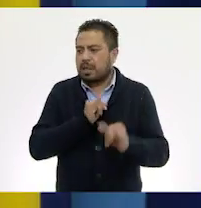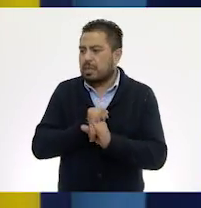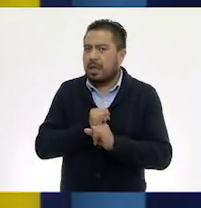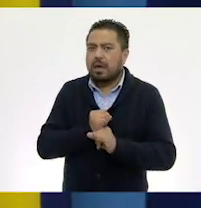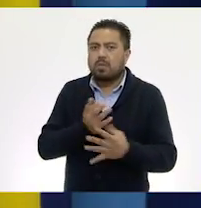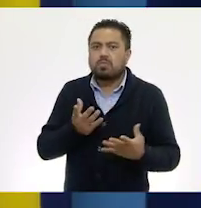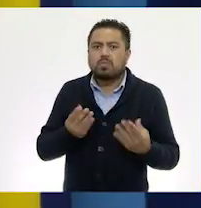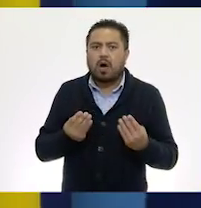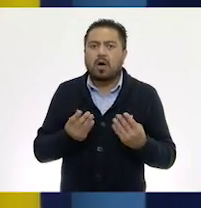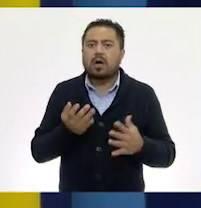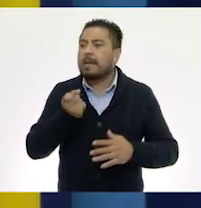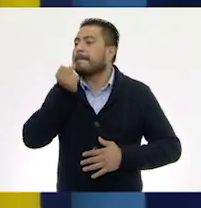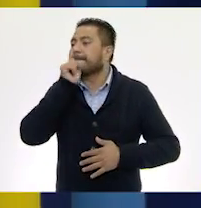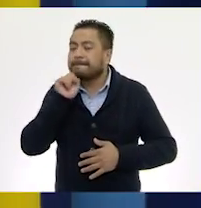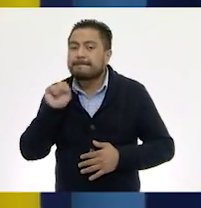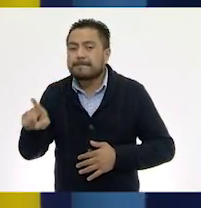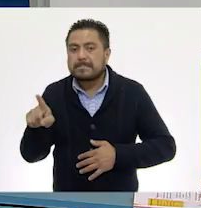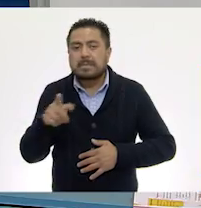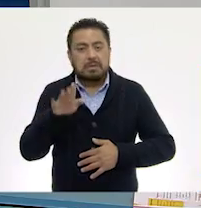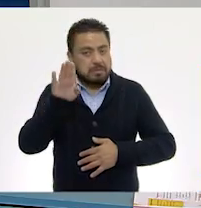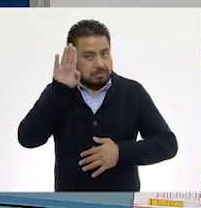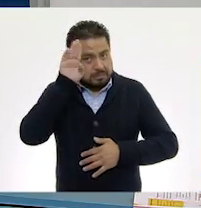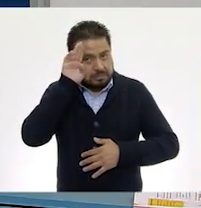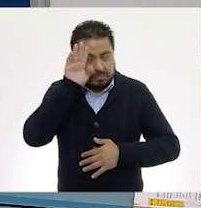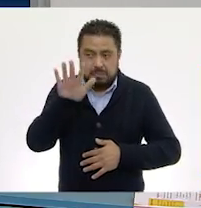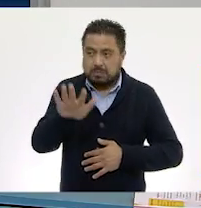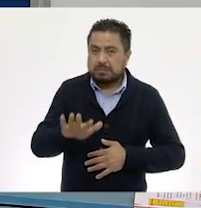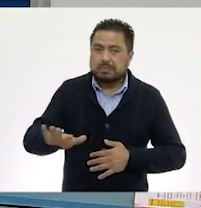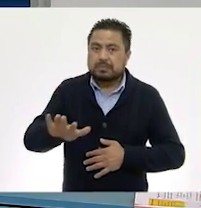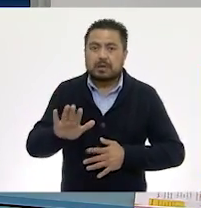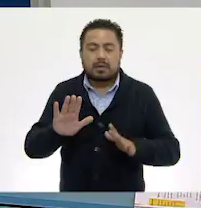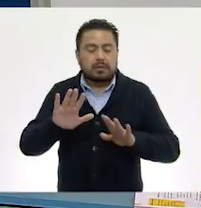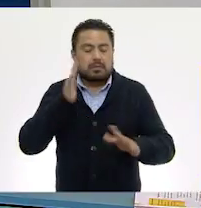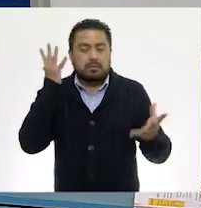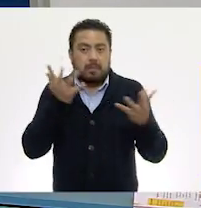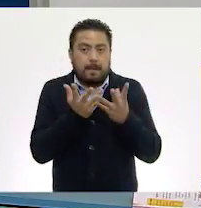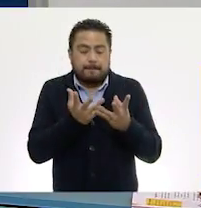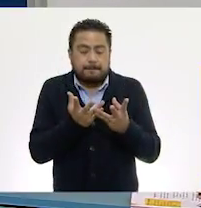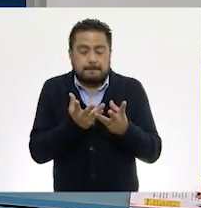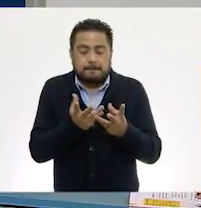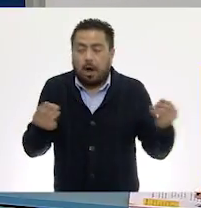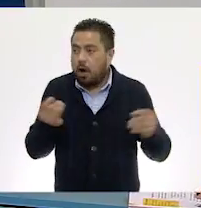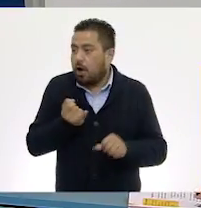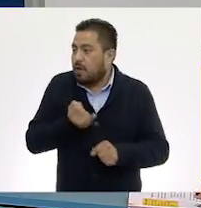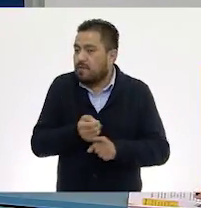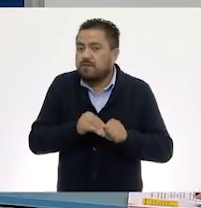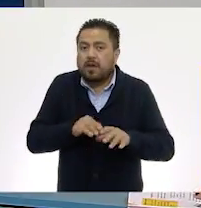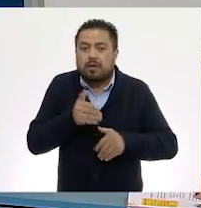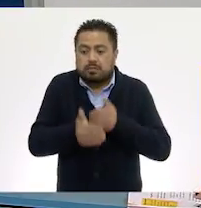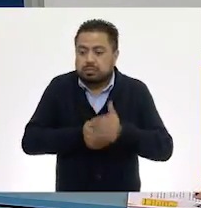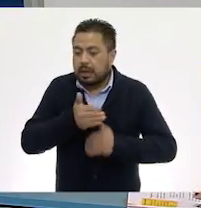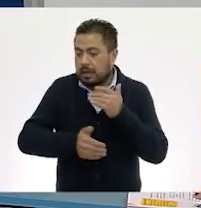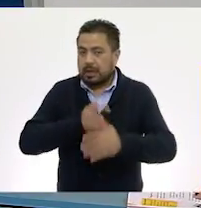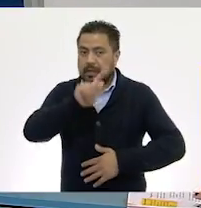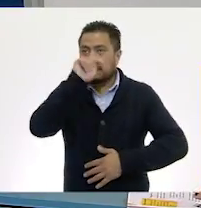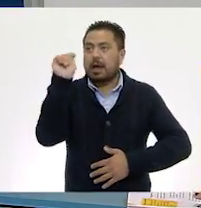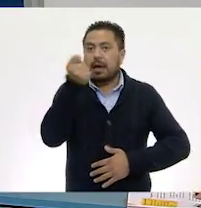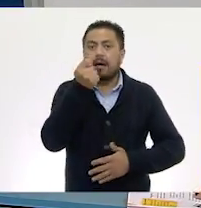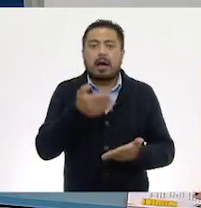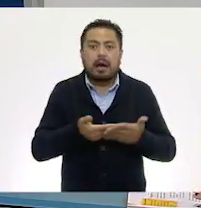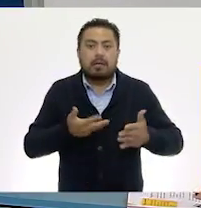Internet. Y también consideren la velocidad con que esta información y los avances tecnológicos